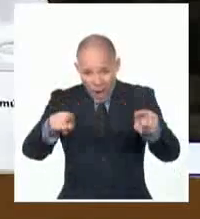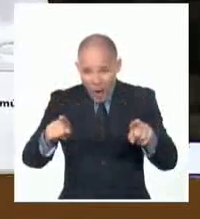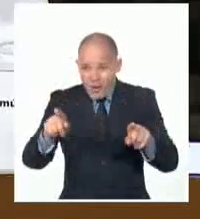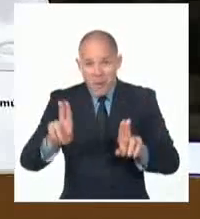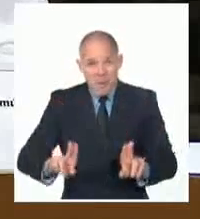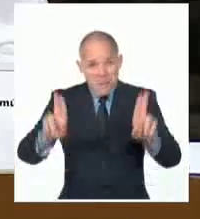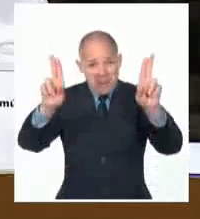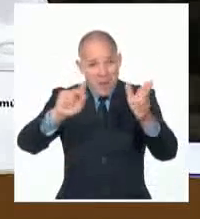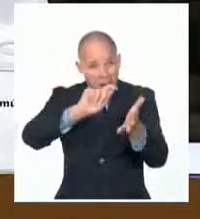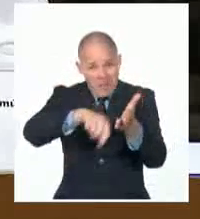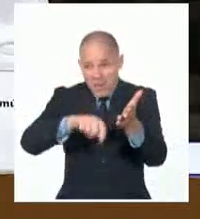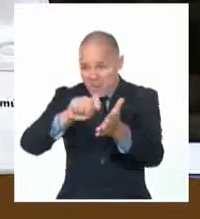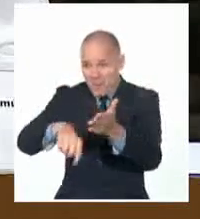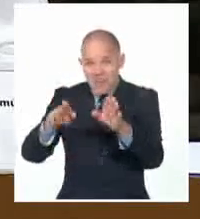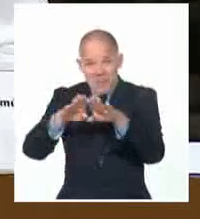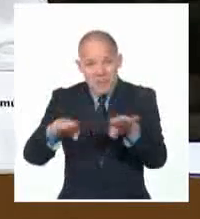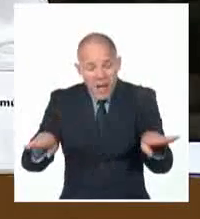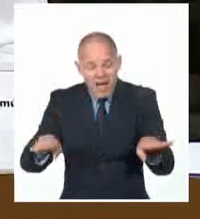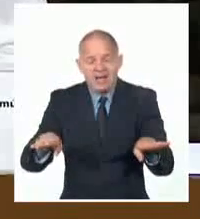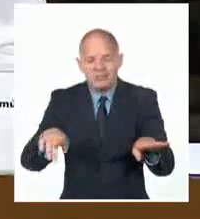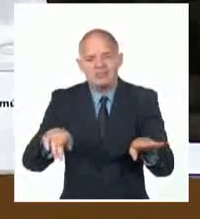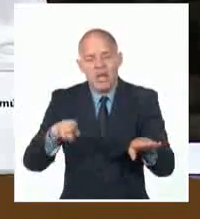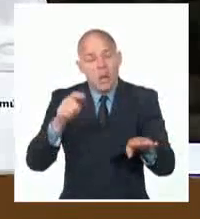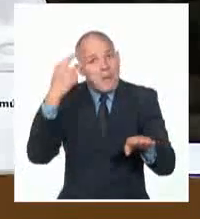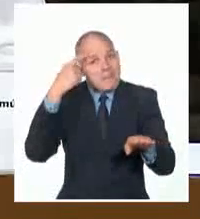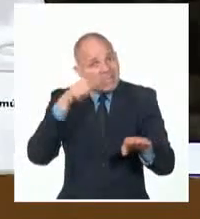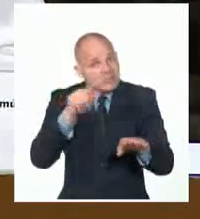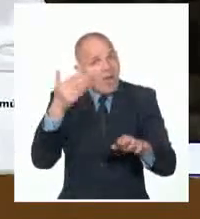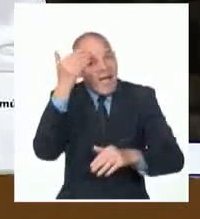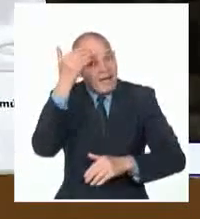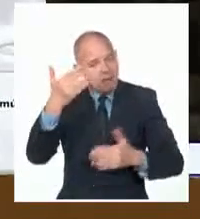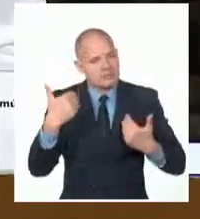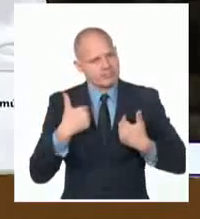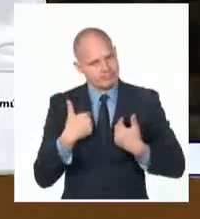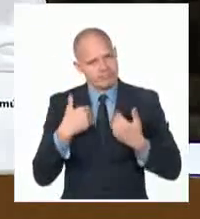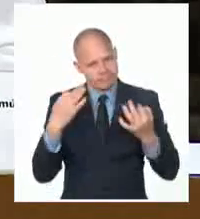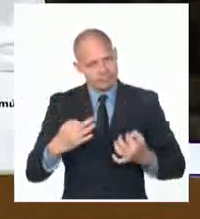hoy. Aun cuando el precio que pagamos por cumplir lo